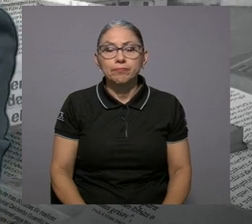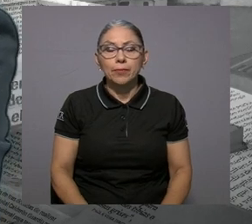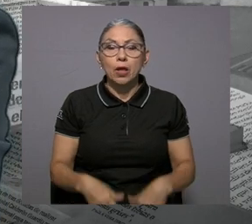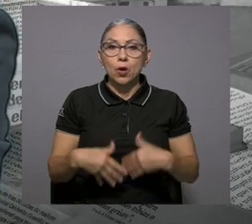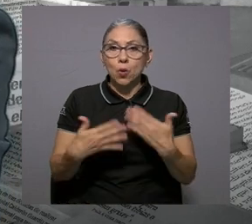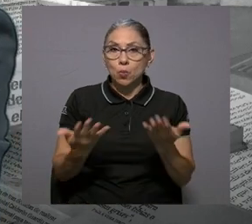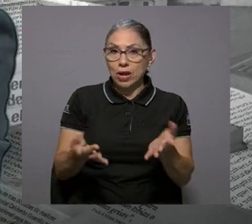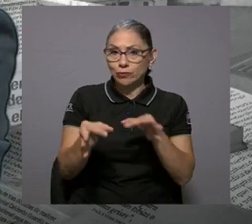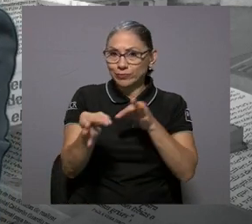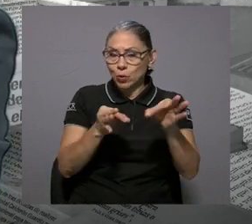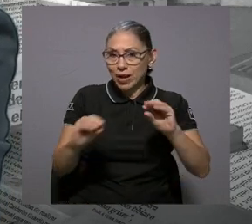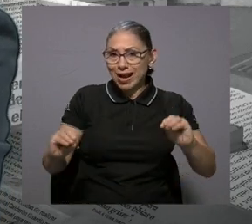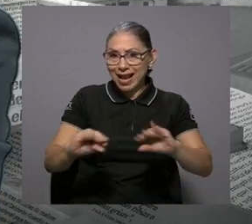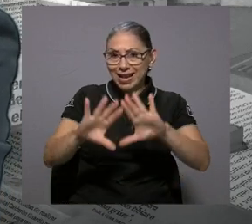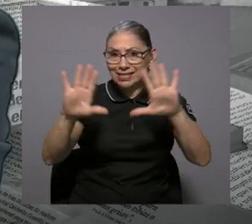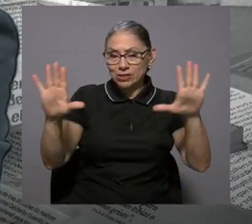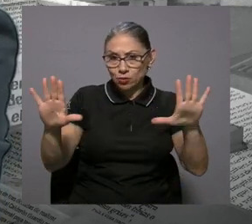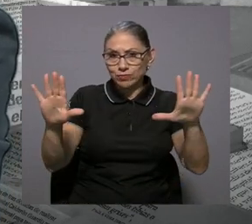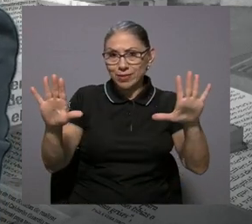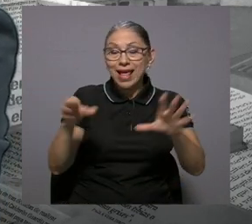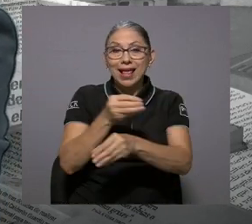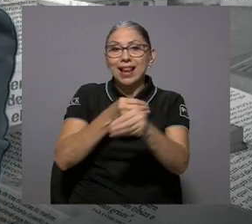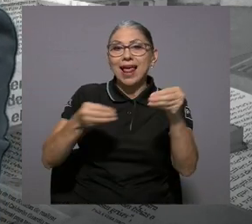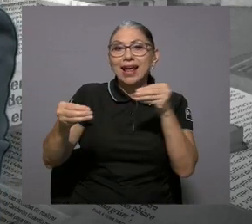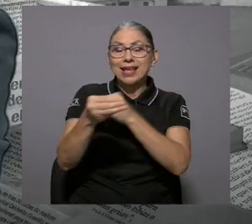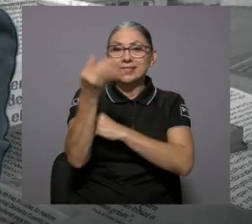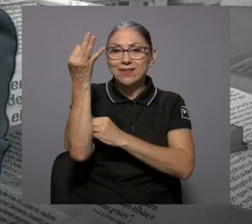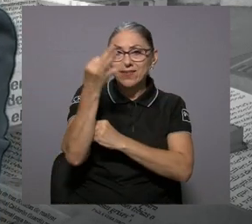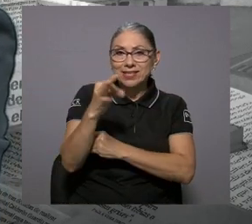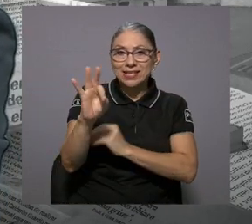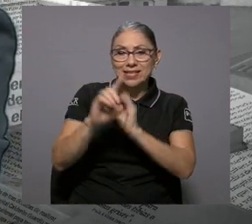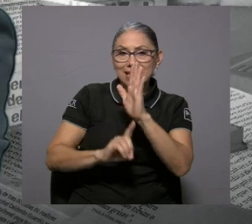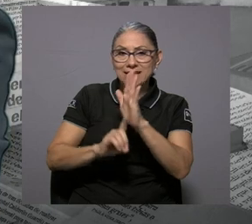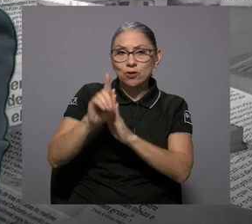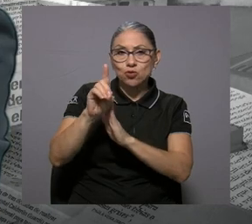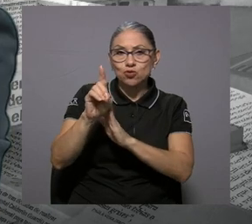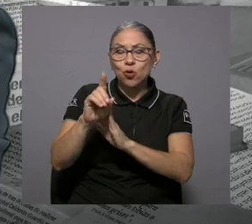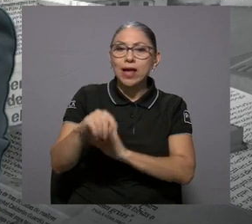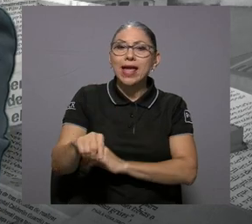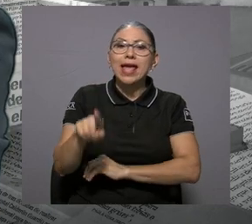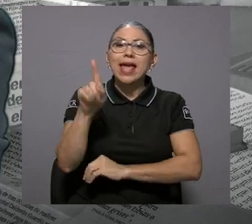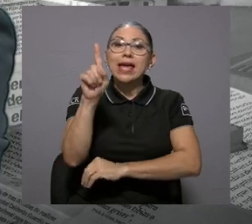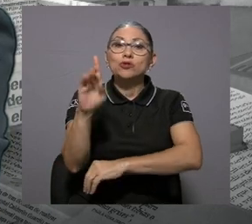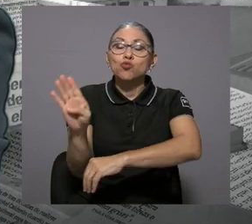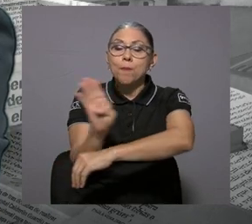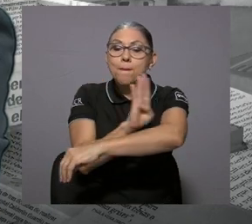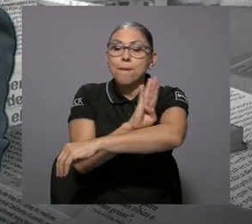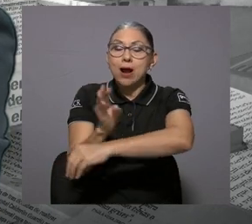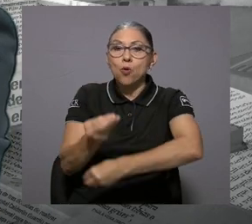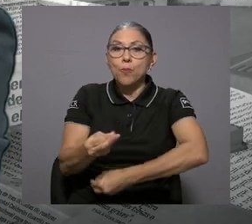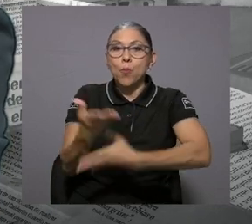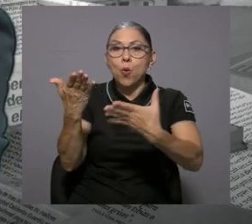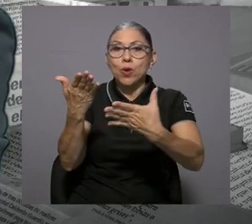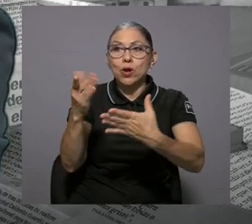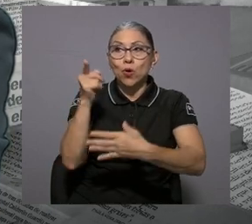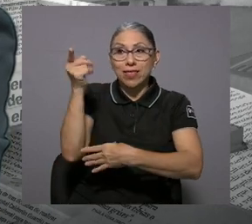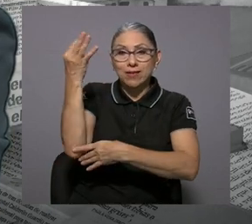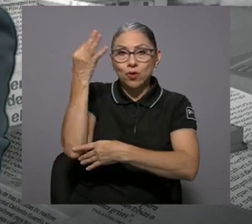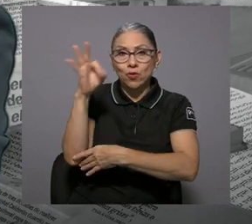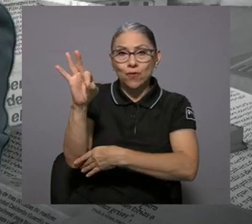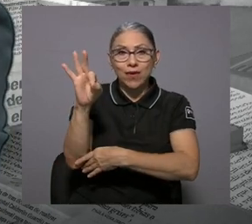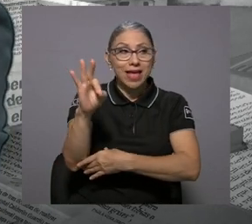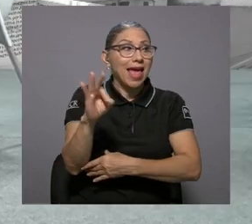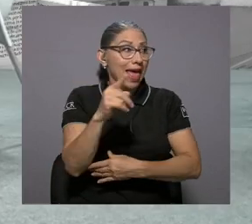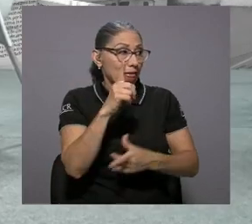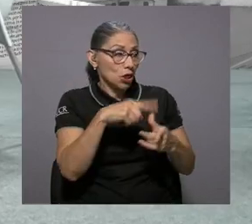una aclaración para iniciar. La Agencia Francesa de Desarrollo es un banco público del gobierno francés de desarrollo. Tiene